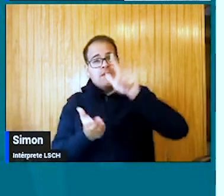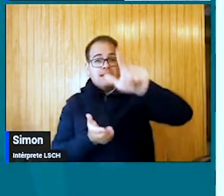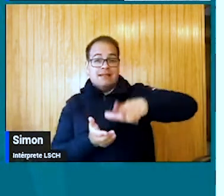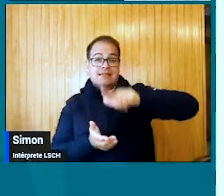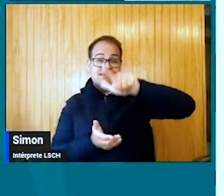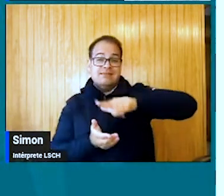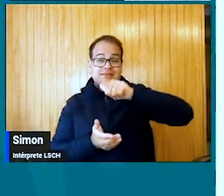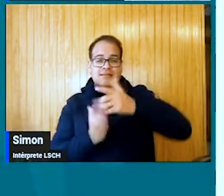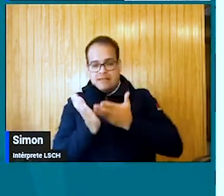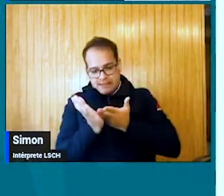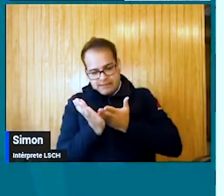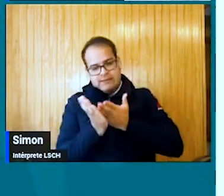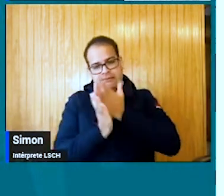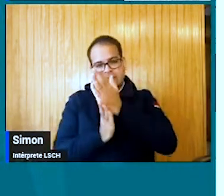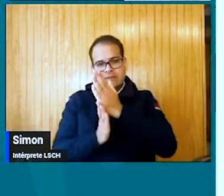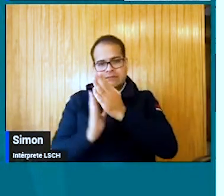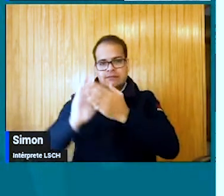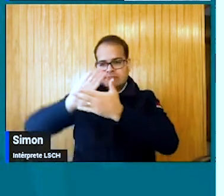multiaspas,